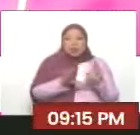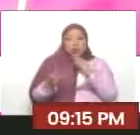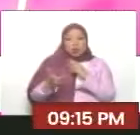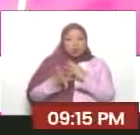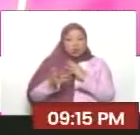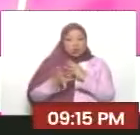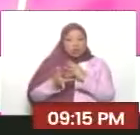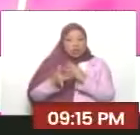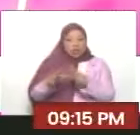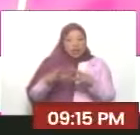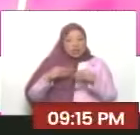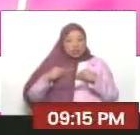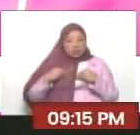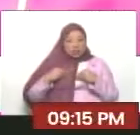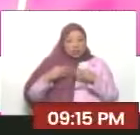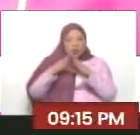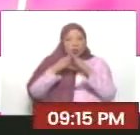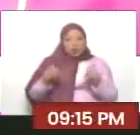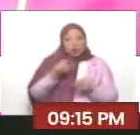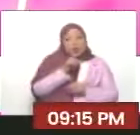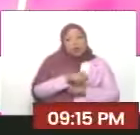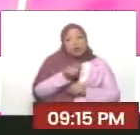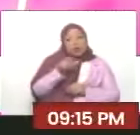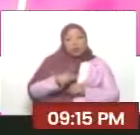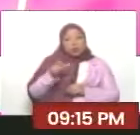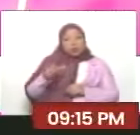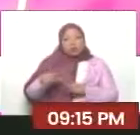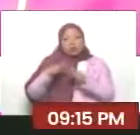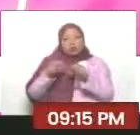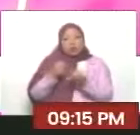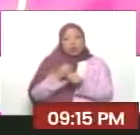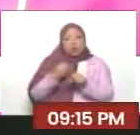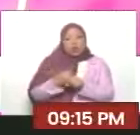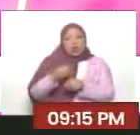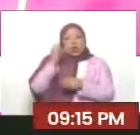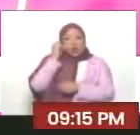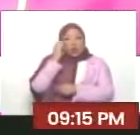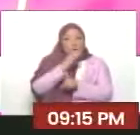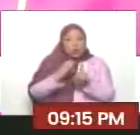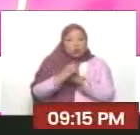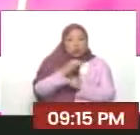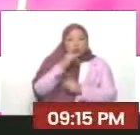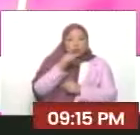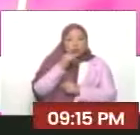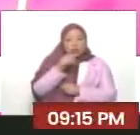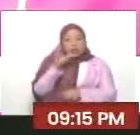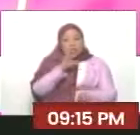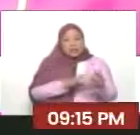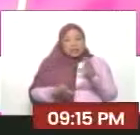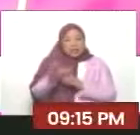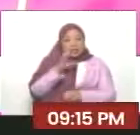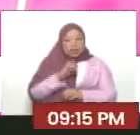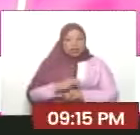Tecnología reconoce a todos los ciudadanos, a todas las ciudadanas como cultoras y cultores de la ciencia.